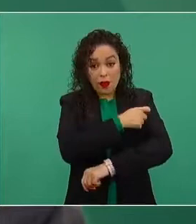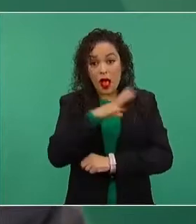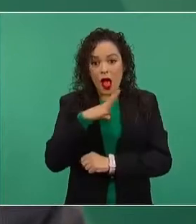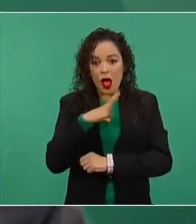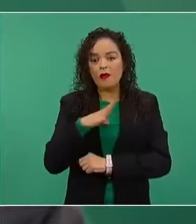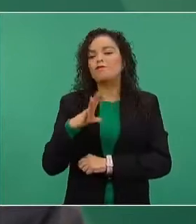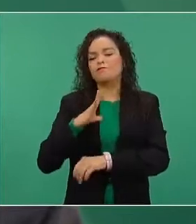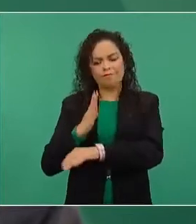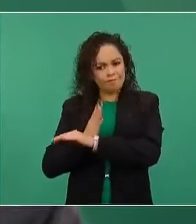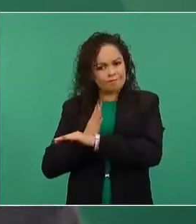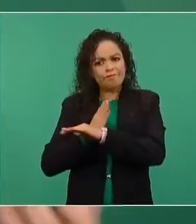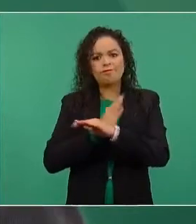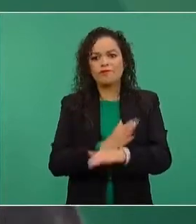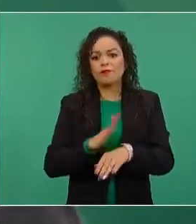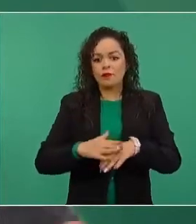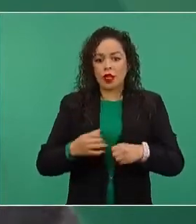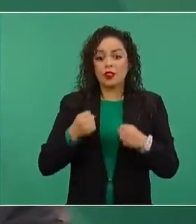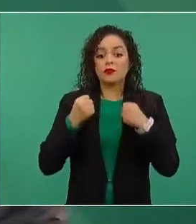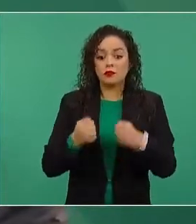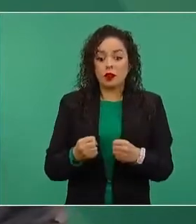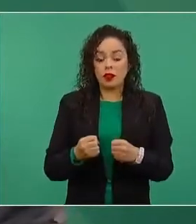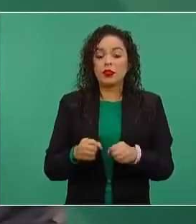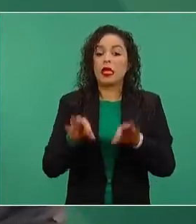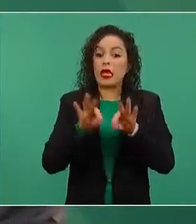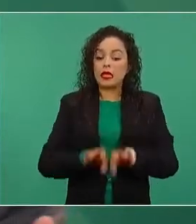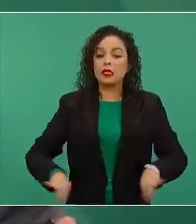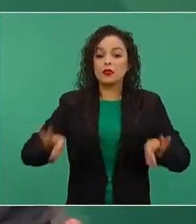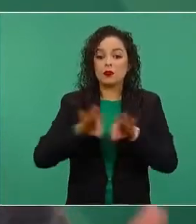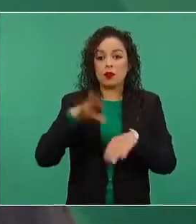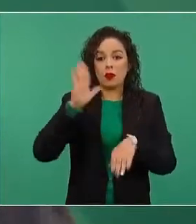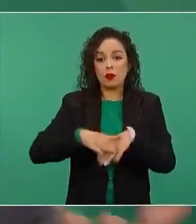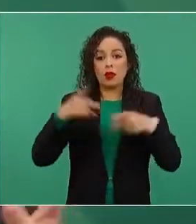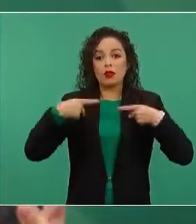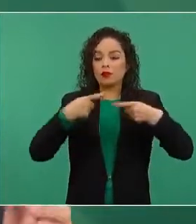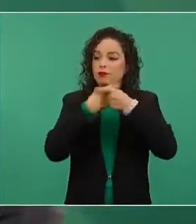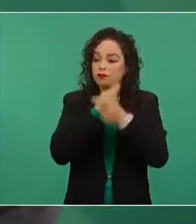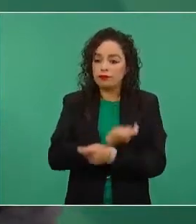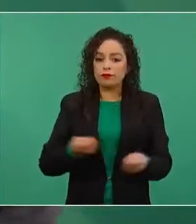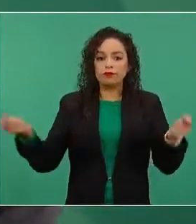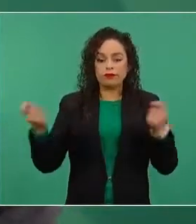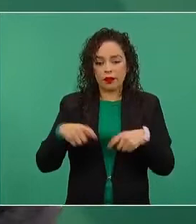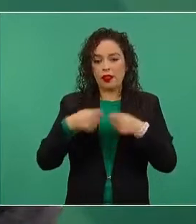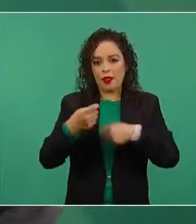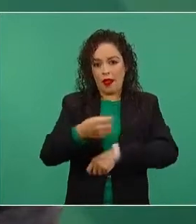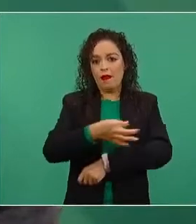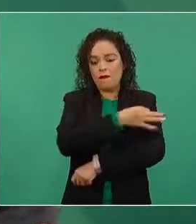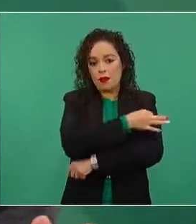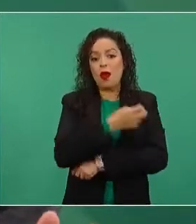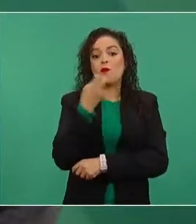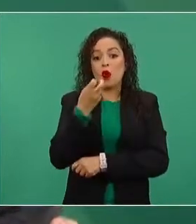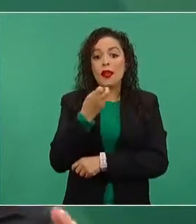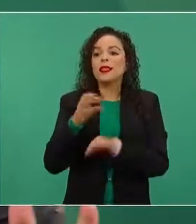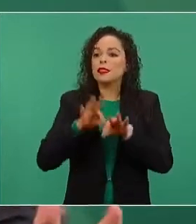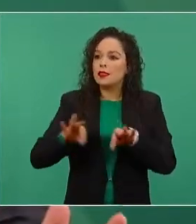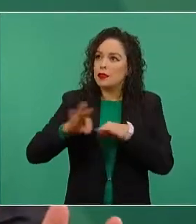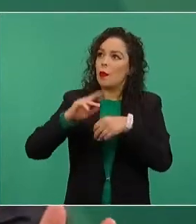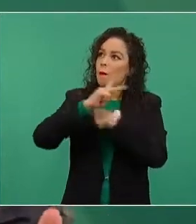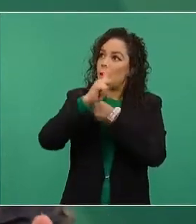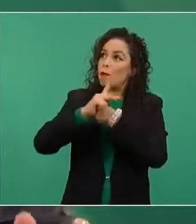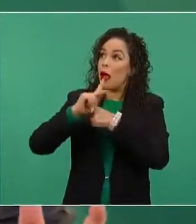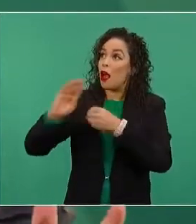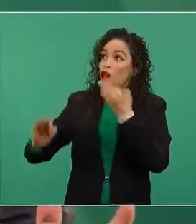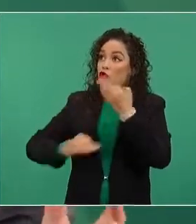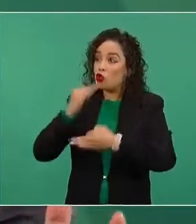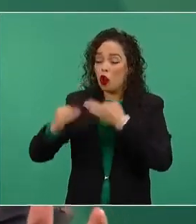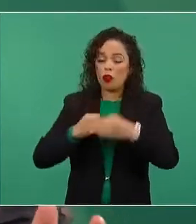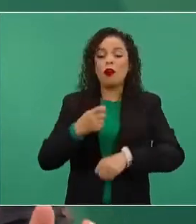Es importante también alcanzar altas coberturas de vacunación, por eso es importante que en todos los países se logre. Y eso nos lleva a la situación